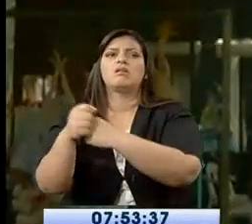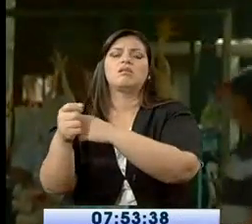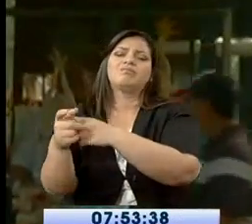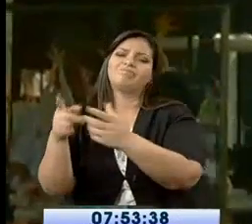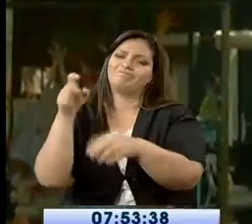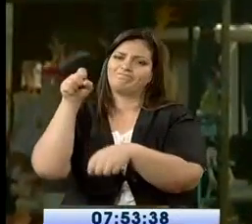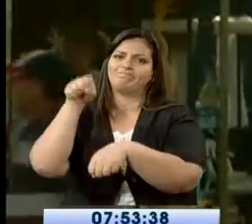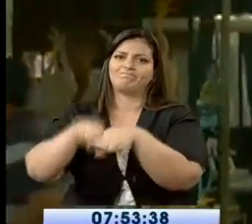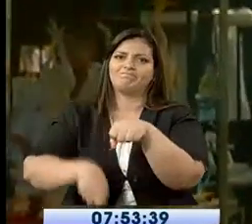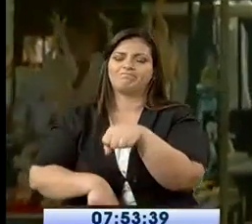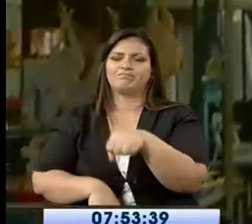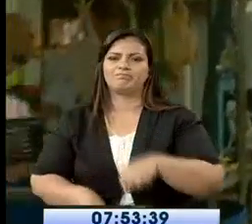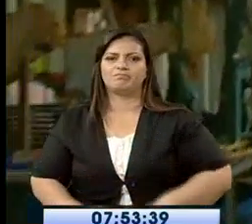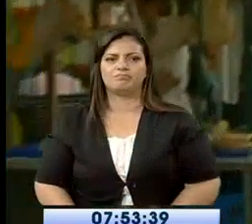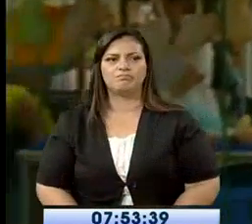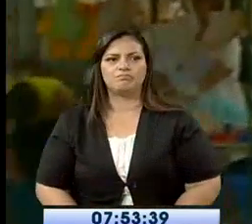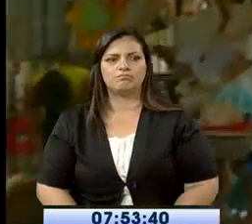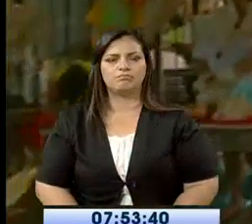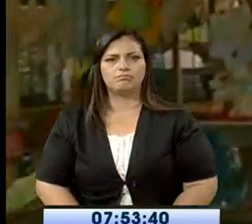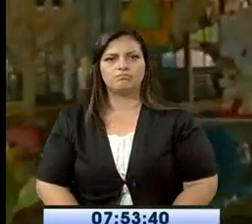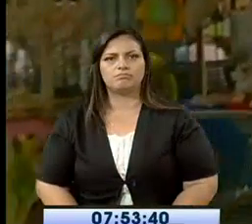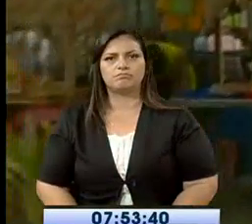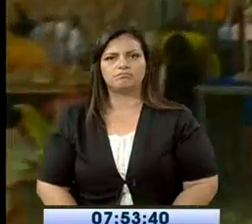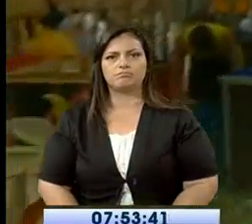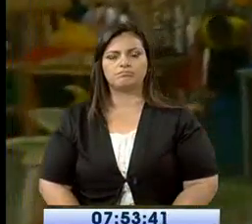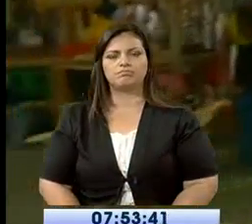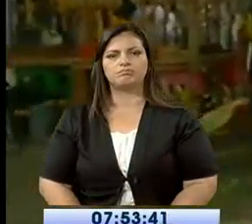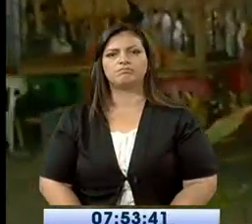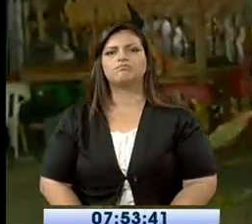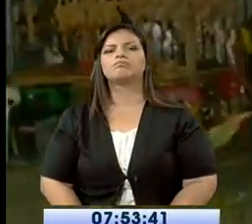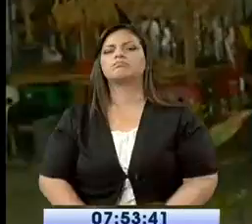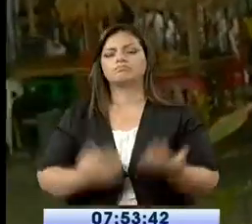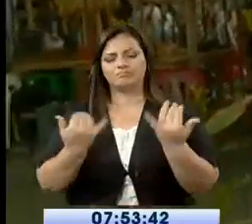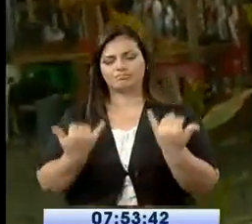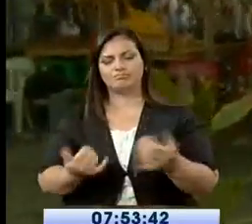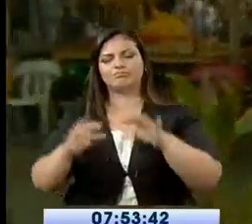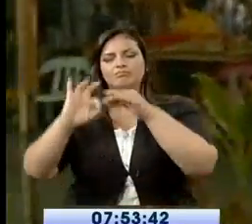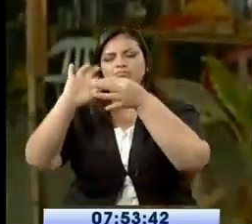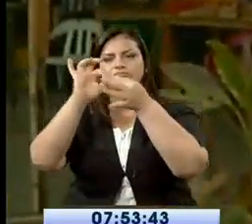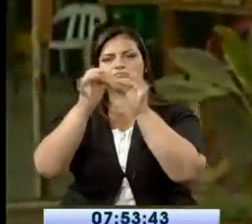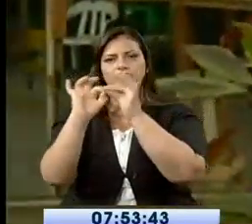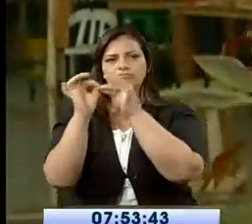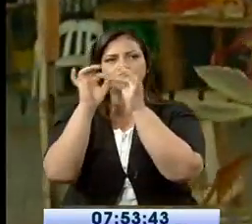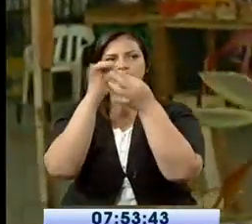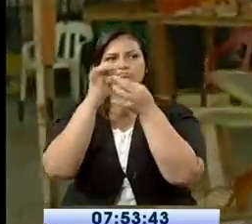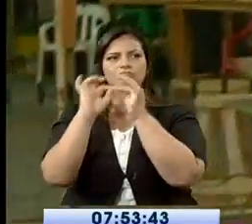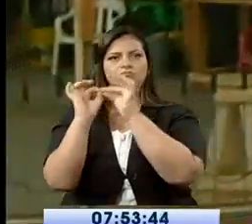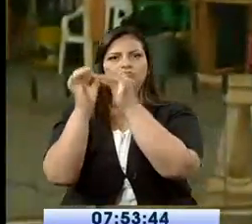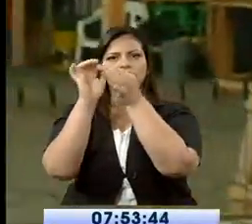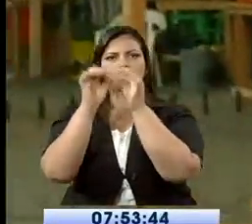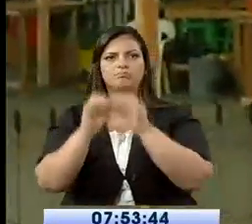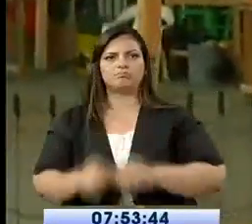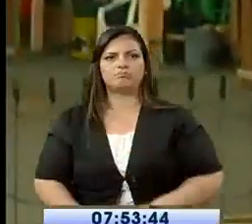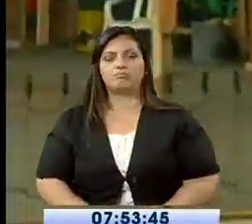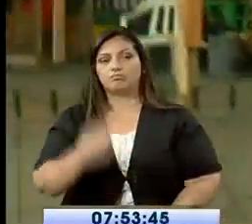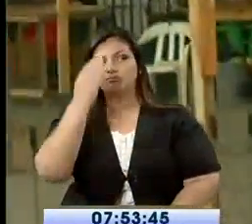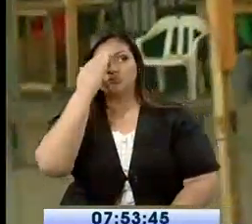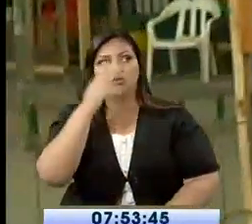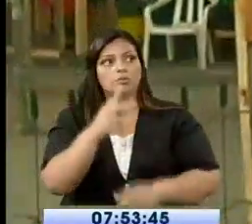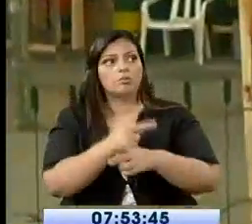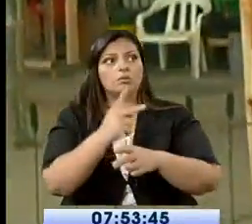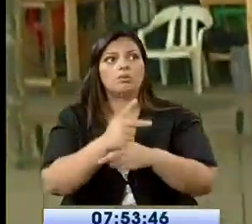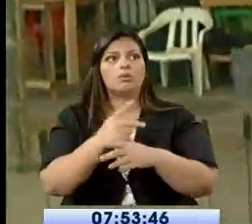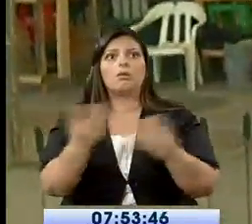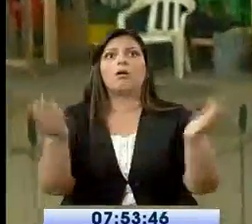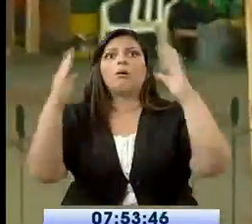mercado han visto factible, viable la reparación de la estructura para evitar cualquier tipo de